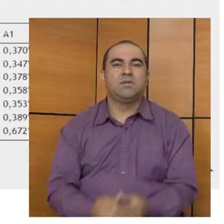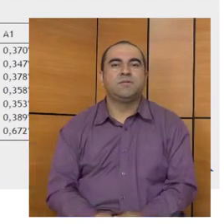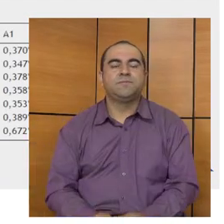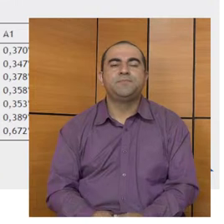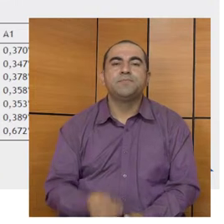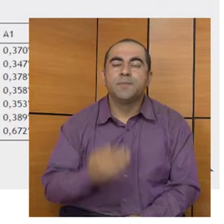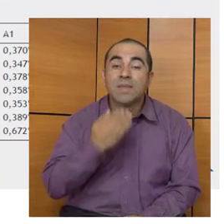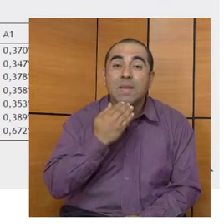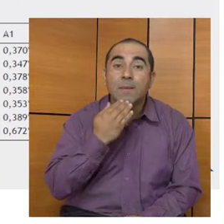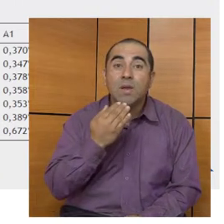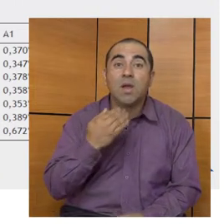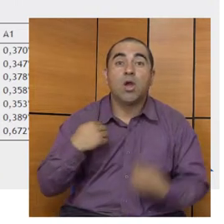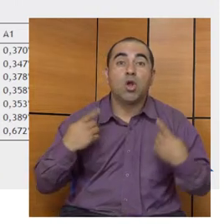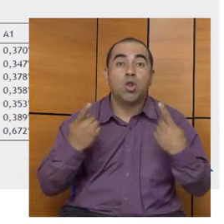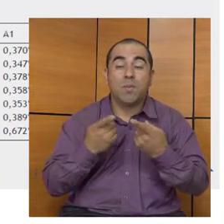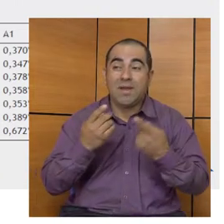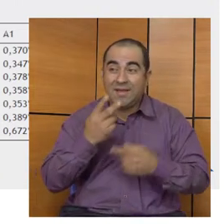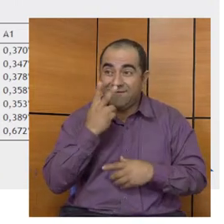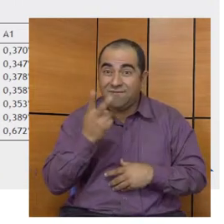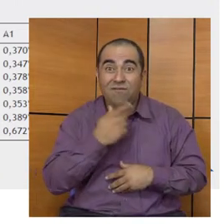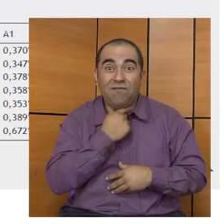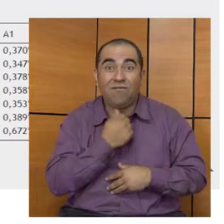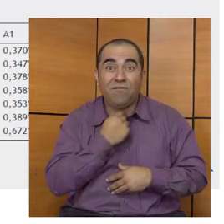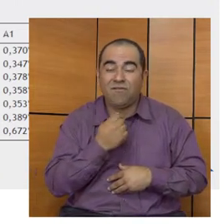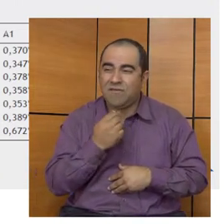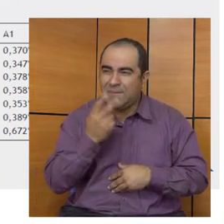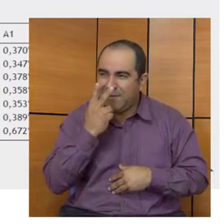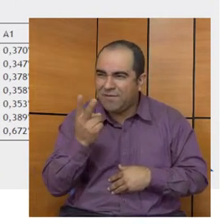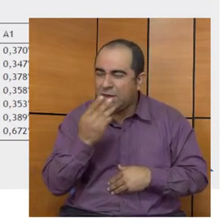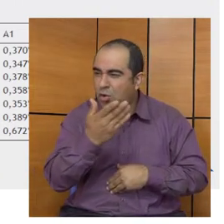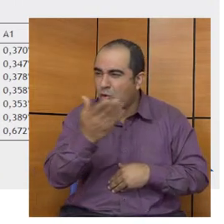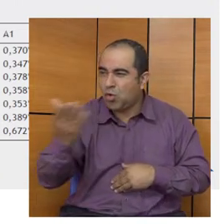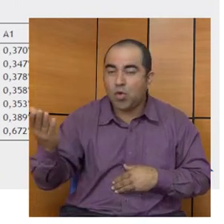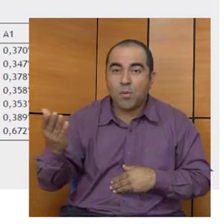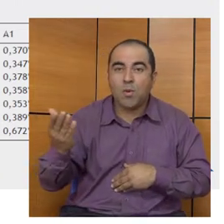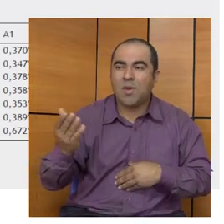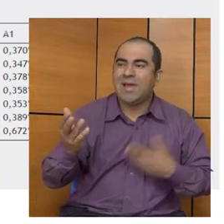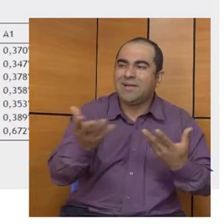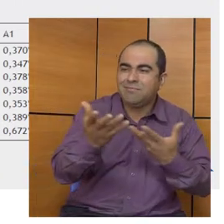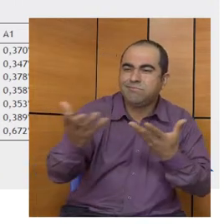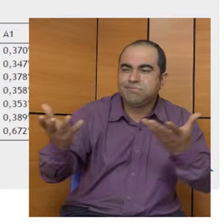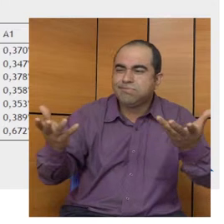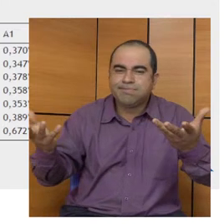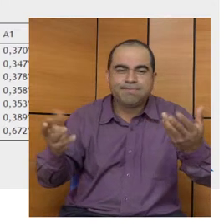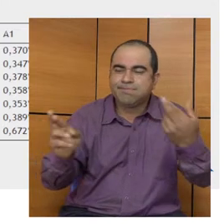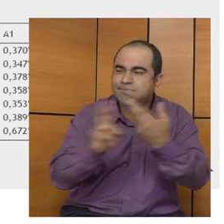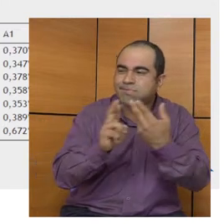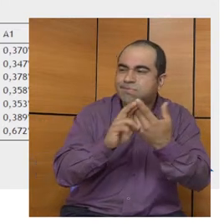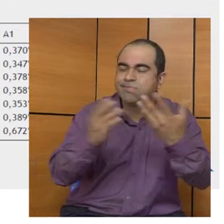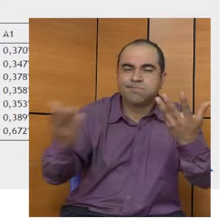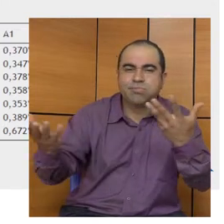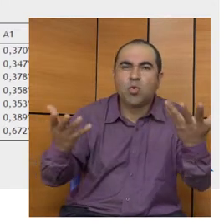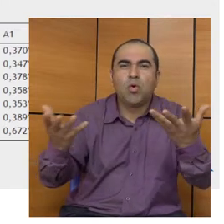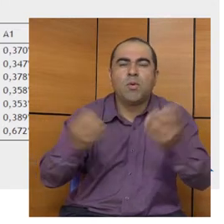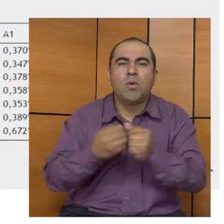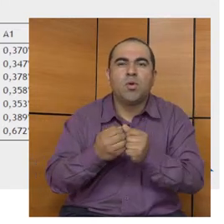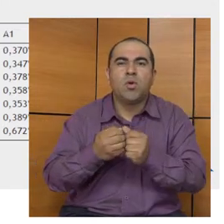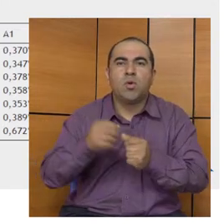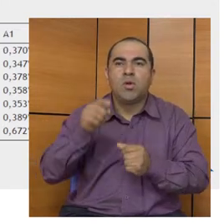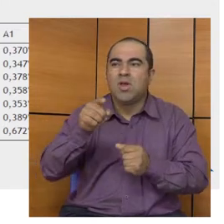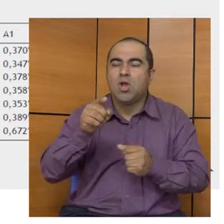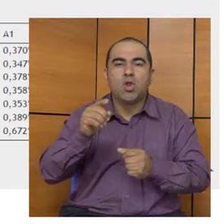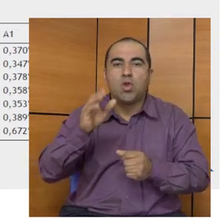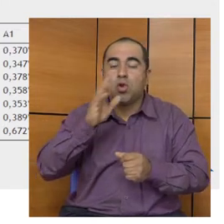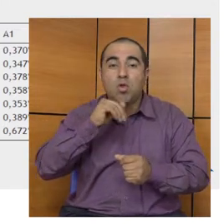Sin embargo, cuando quisimos ver las relaciones en el modelo, nos encontramos que no había